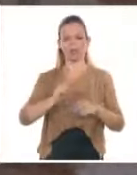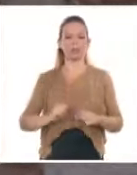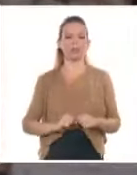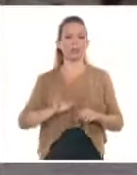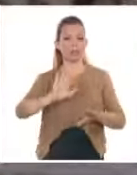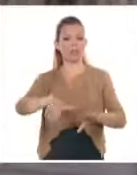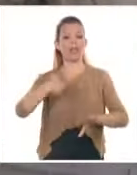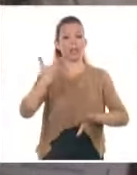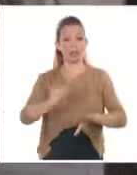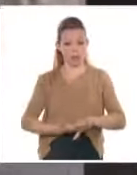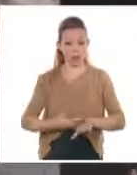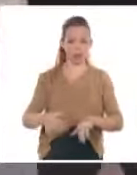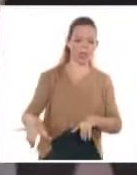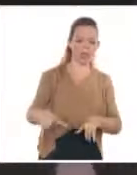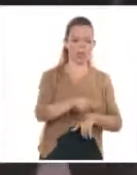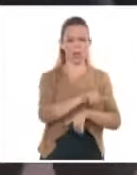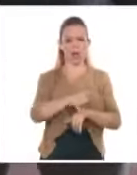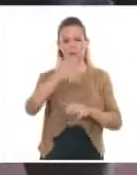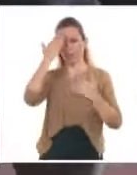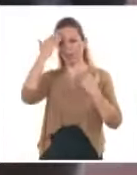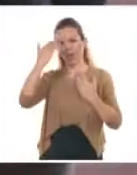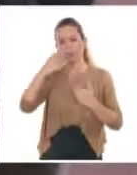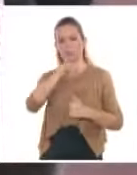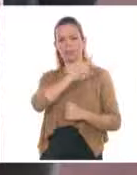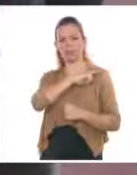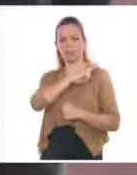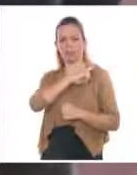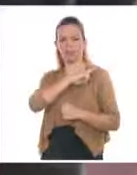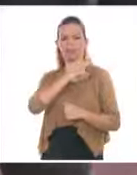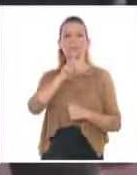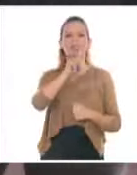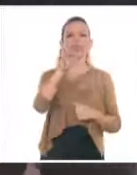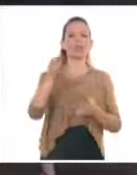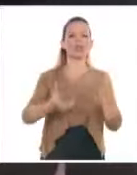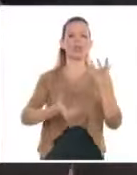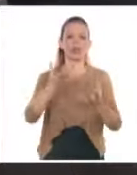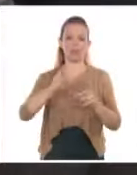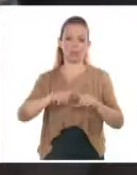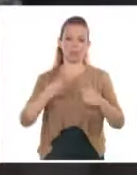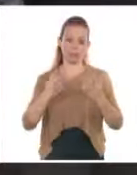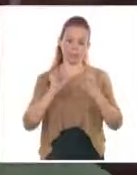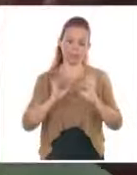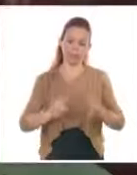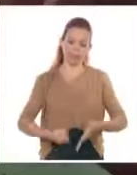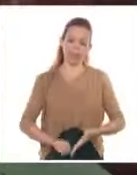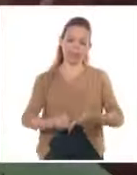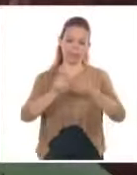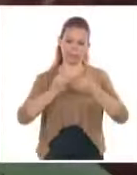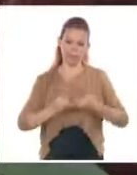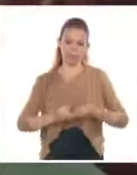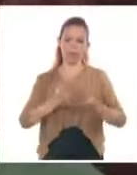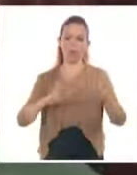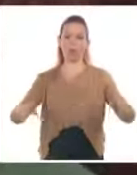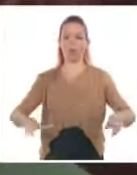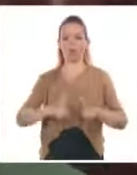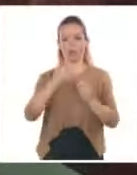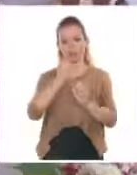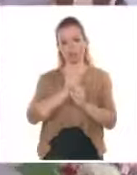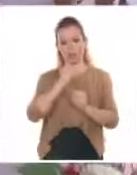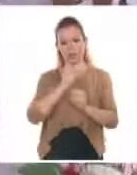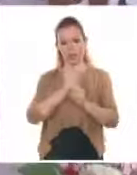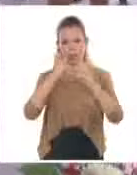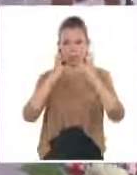hizo extensivo el agradecimiento a las máximas autoridades de Cienfuegos por su contribución a revitalizar la actividad clave para el pueblo